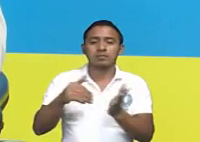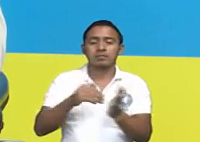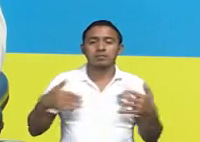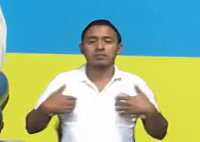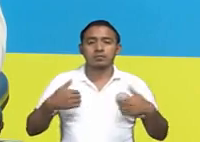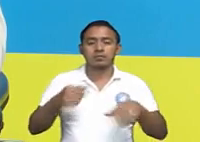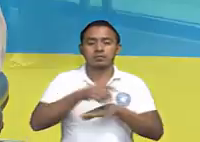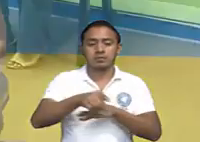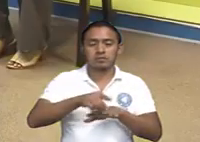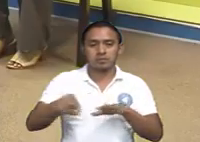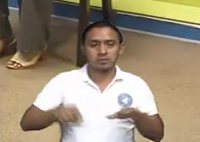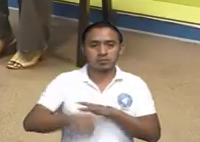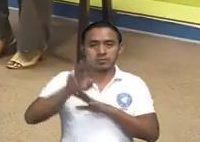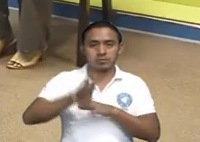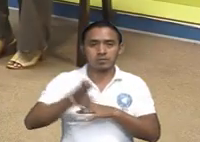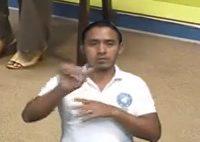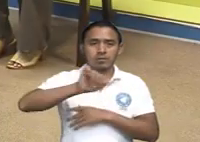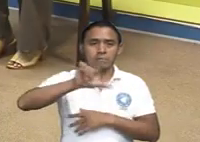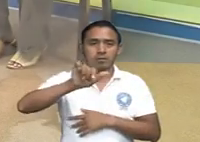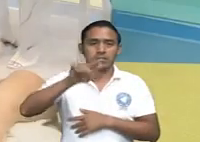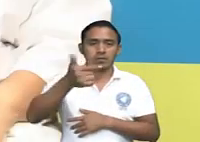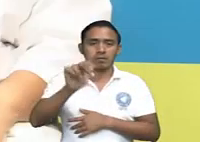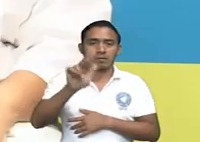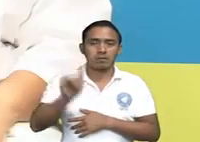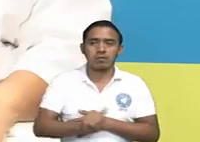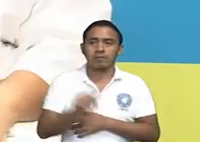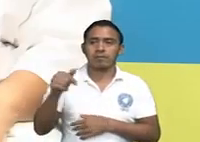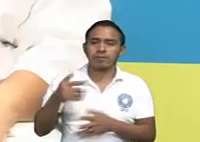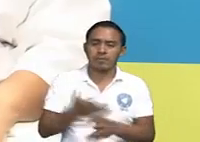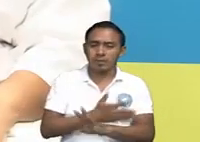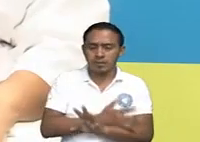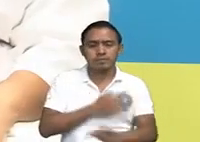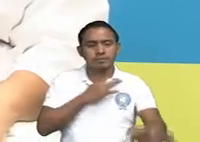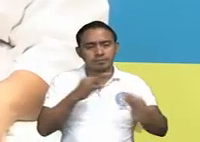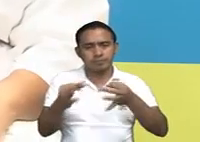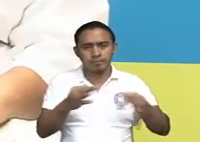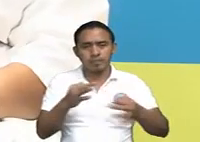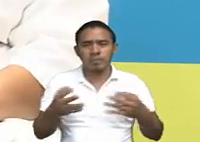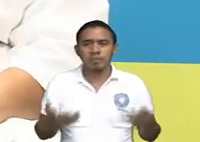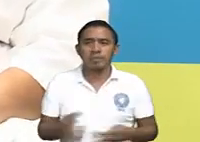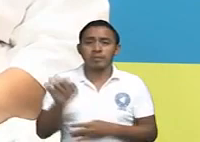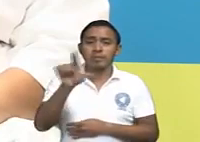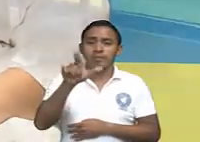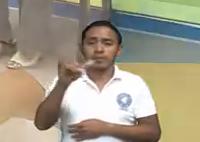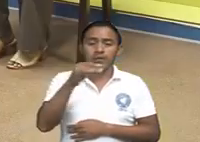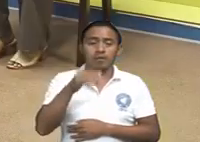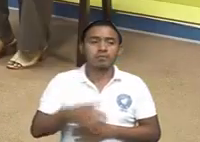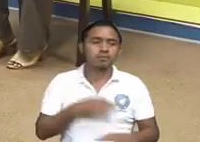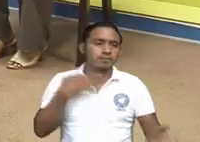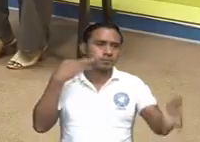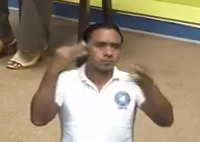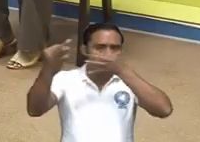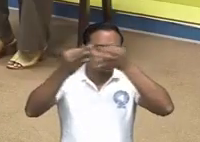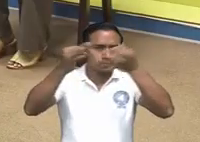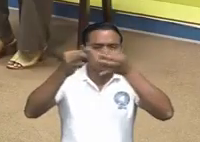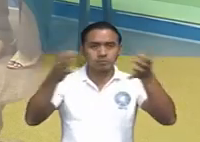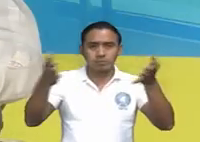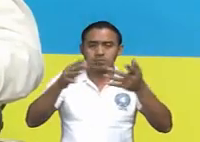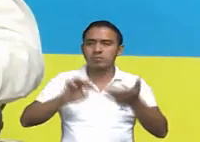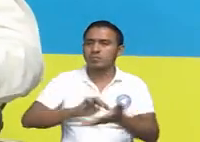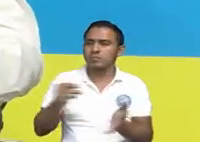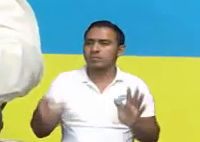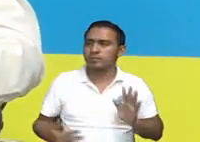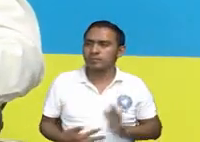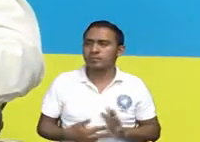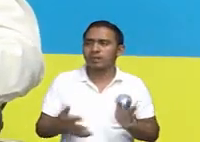en el distrito número 3 de Managua. Ya en la primera parte del programa, la licenciada nos explicaba ese concepto